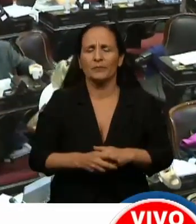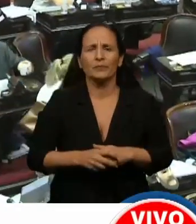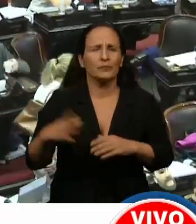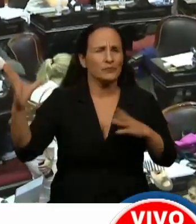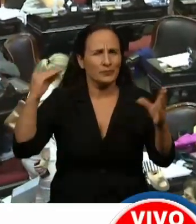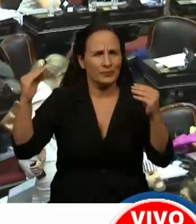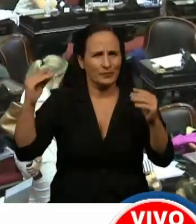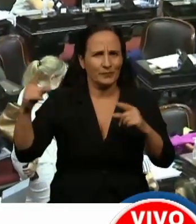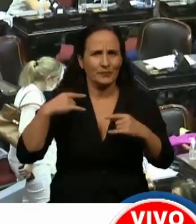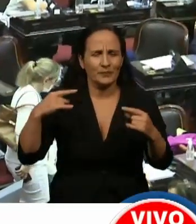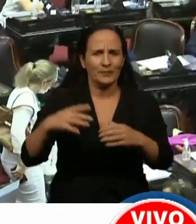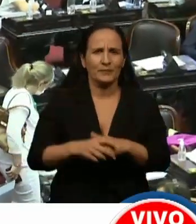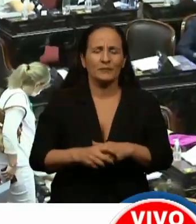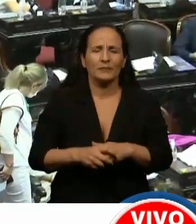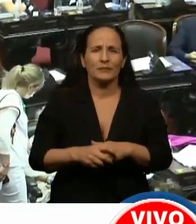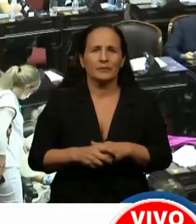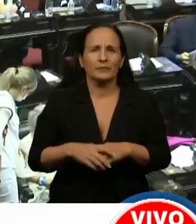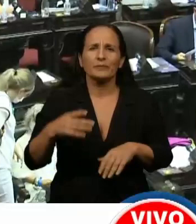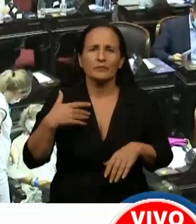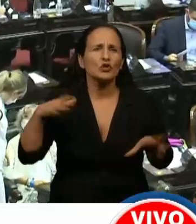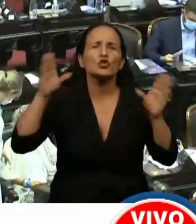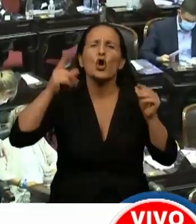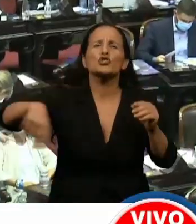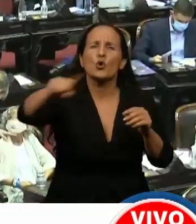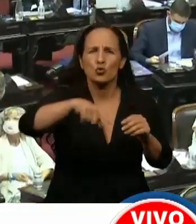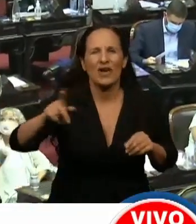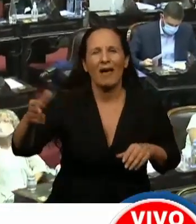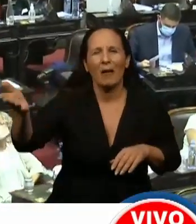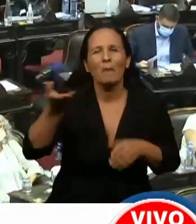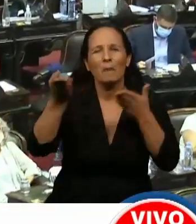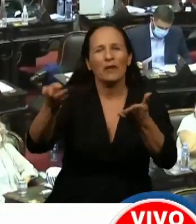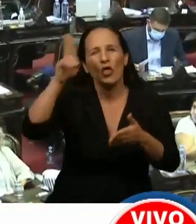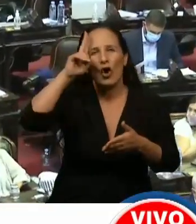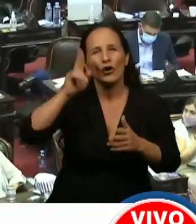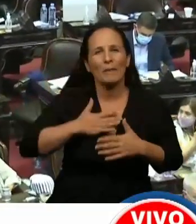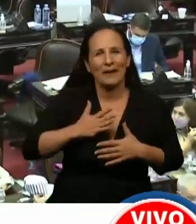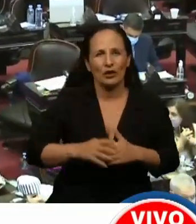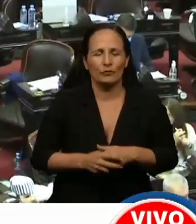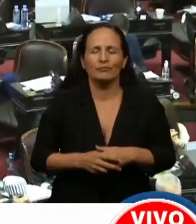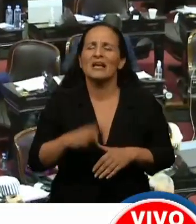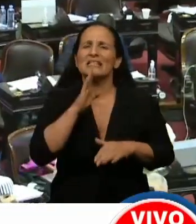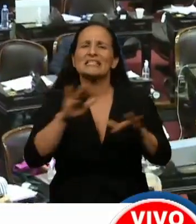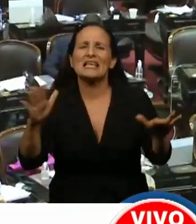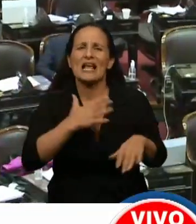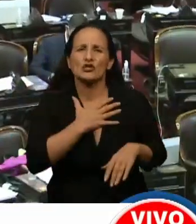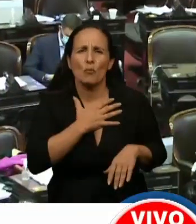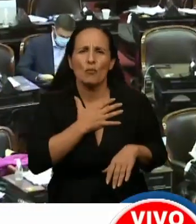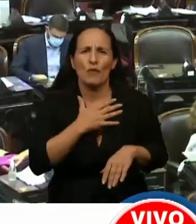En virtud de ello, señor presidente, yo los escuché a todos, pido respeto, por favor. Silencio, por